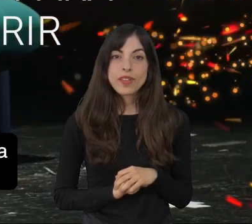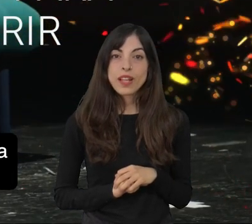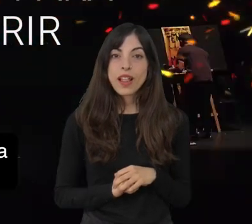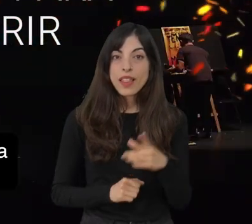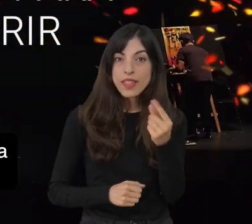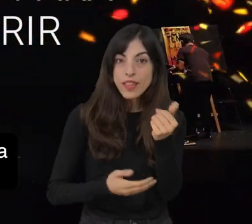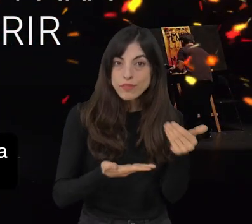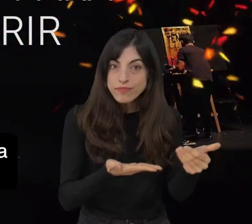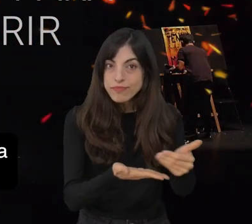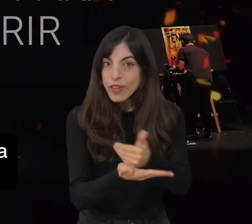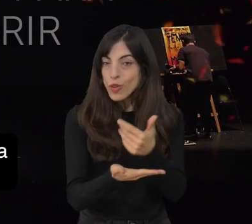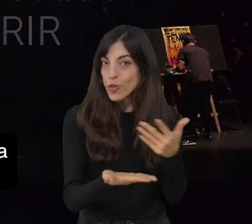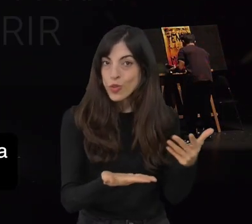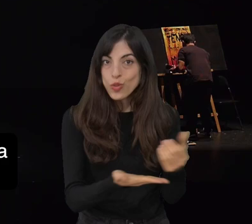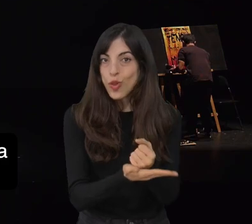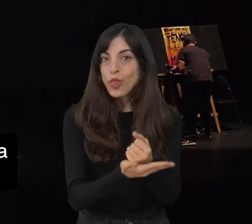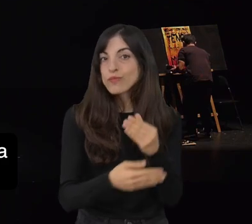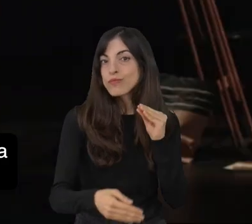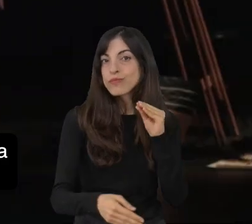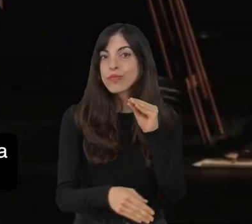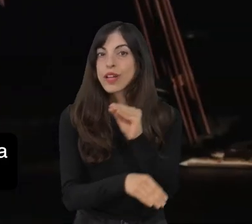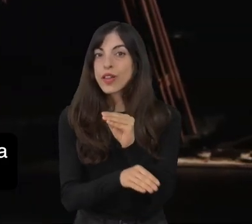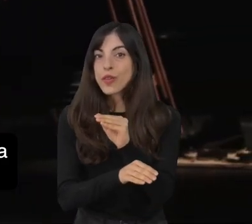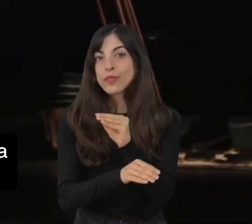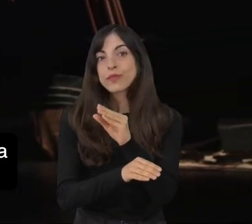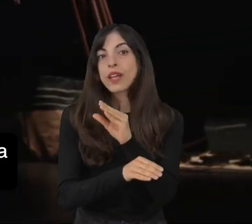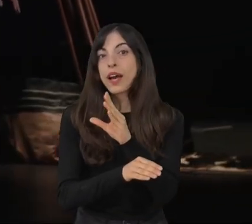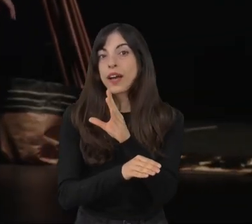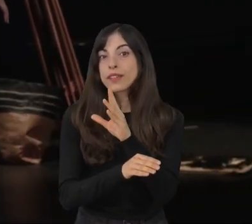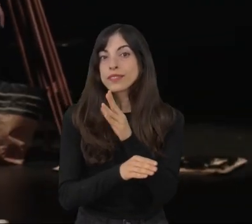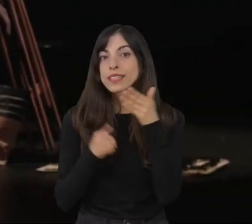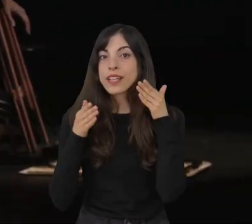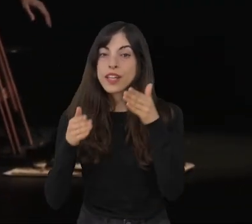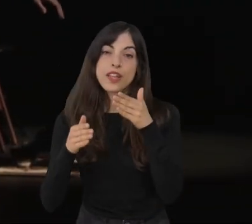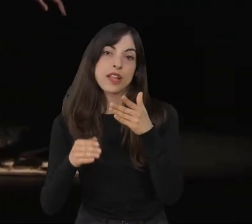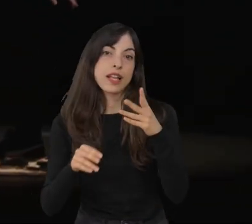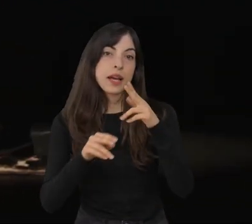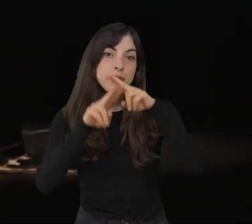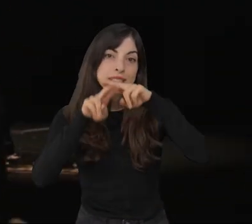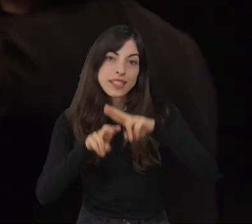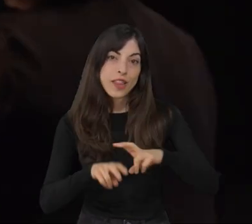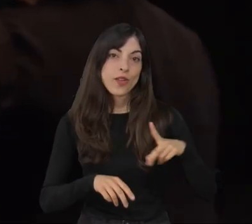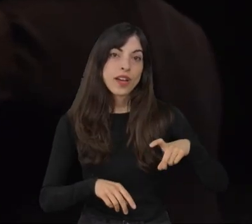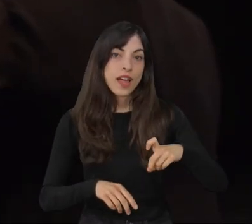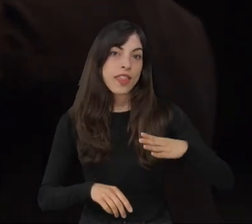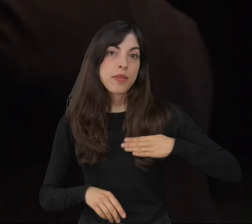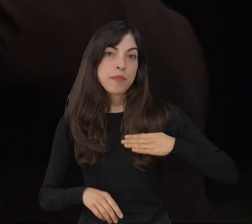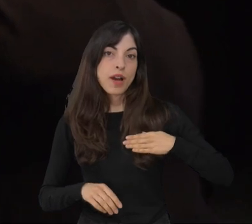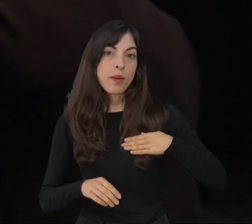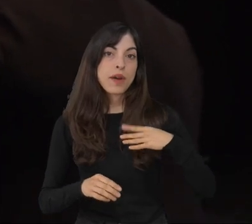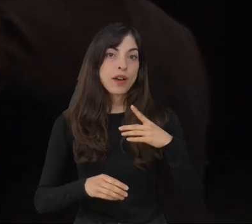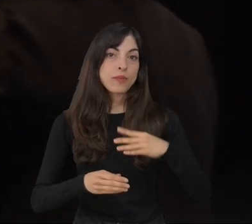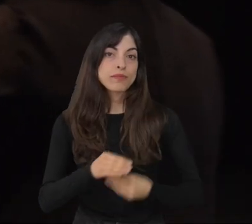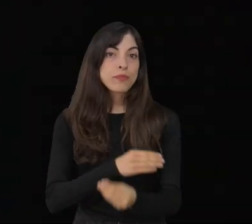Toda la recaudación del evento será destinada íntegramente a la investigación del cáncer de mamá, posparto del proyecto ERA.